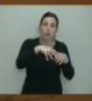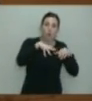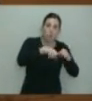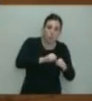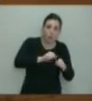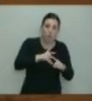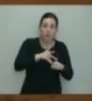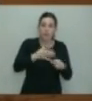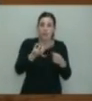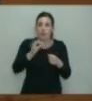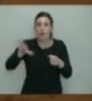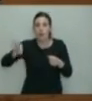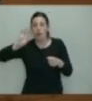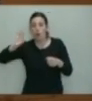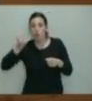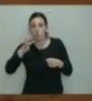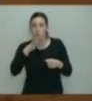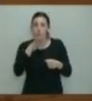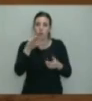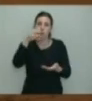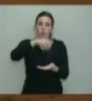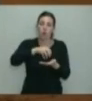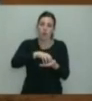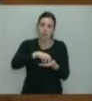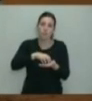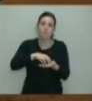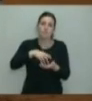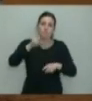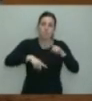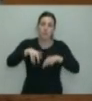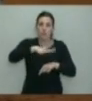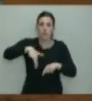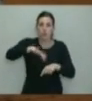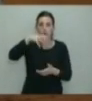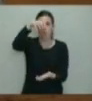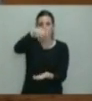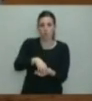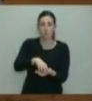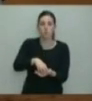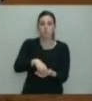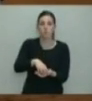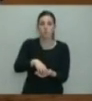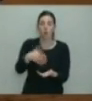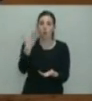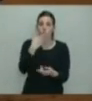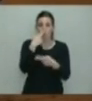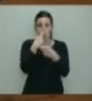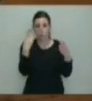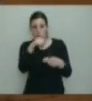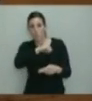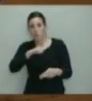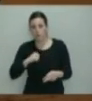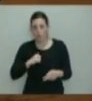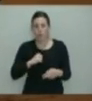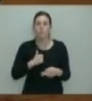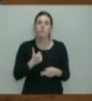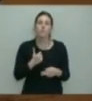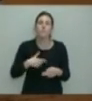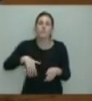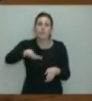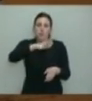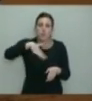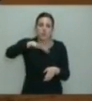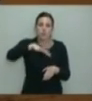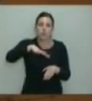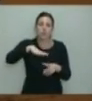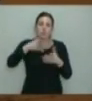están preferentemente situados en unas zonas geográficas determinadas, y públicos también. Están situados en determinadas zonas